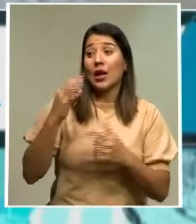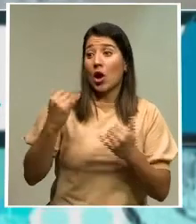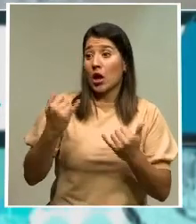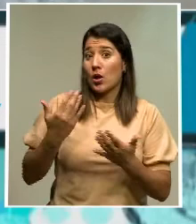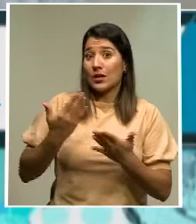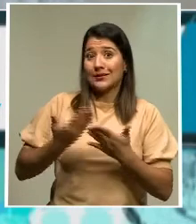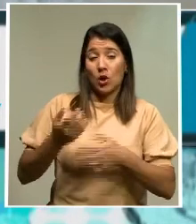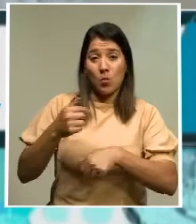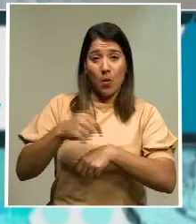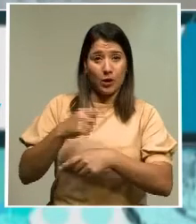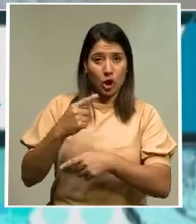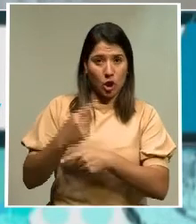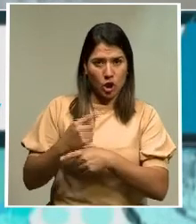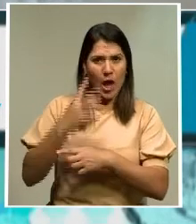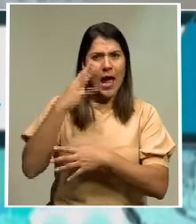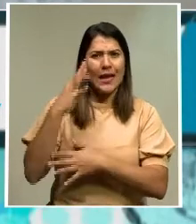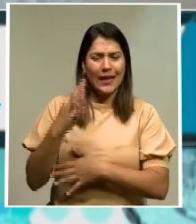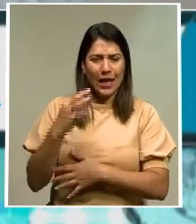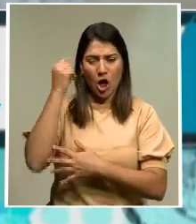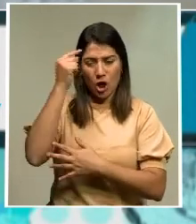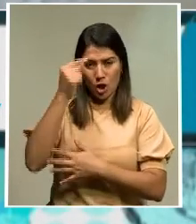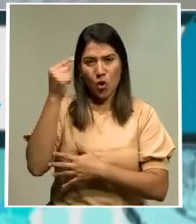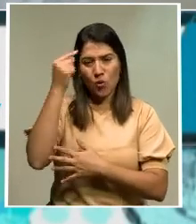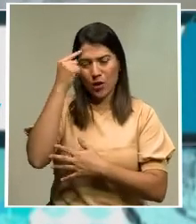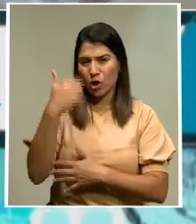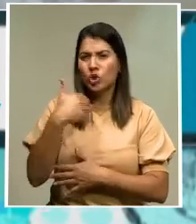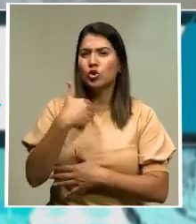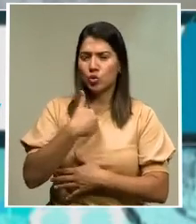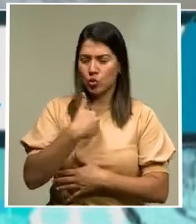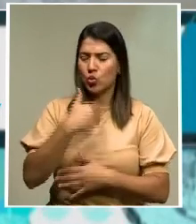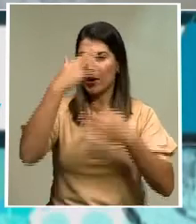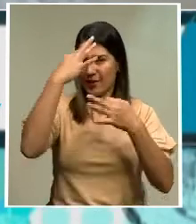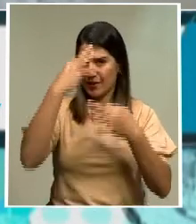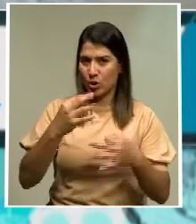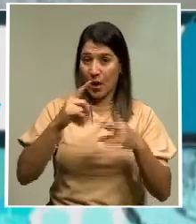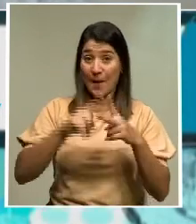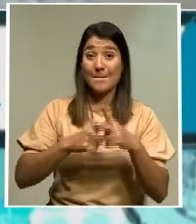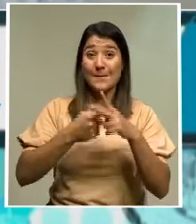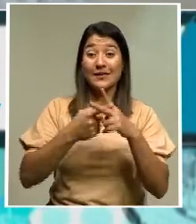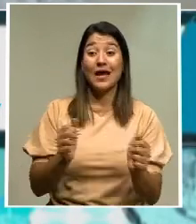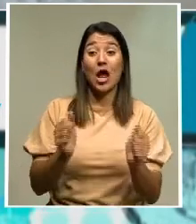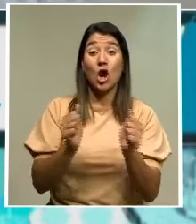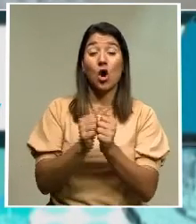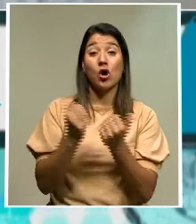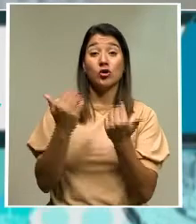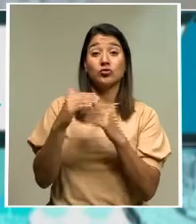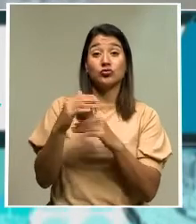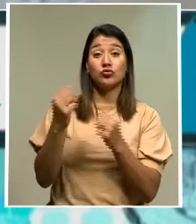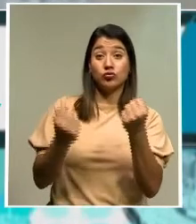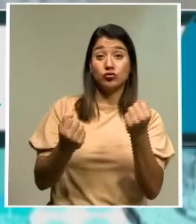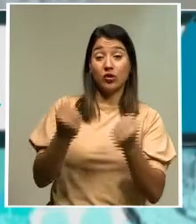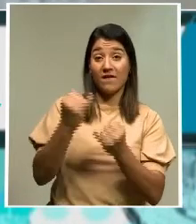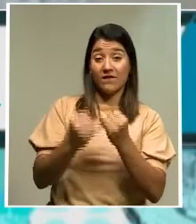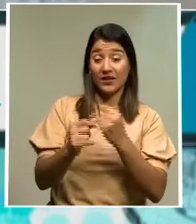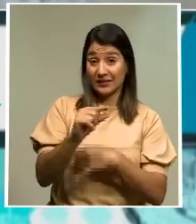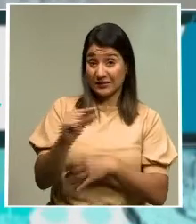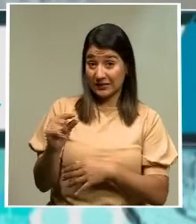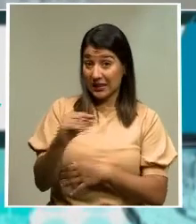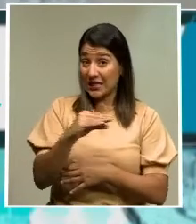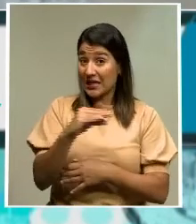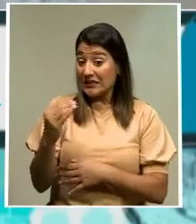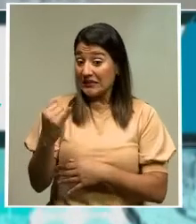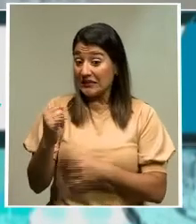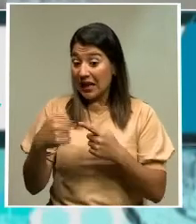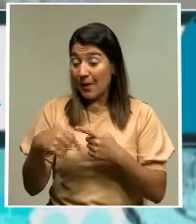Yo creo que el gobierno ha tomado la decisión de empezar con la restricción vehicular de fin de semana, y probablemente si la